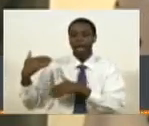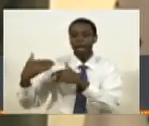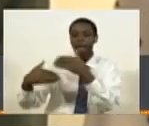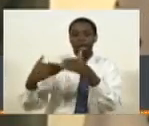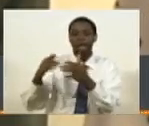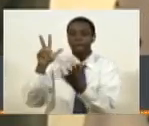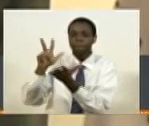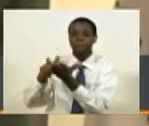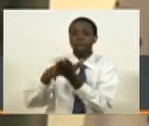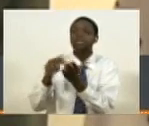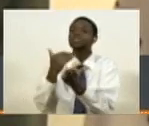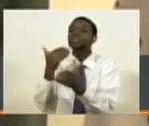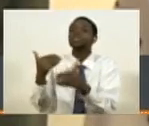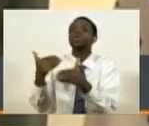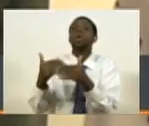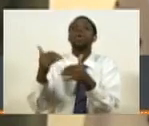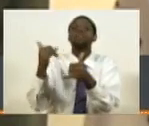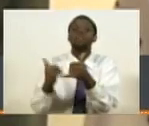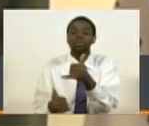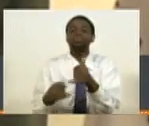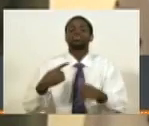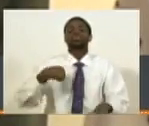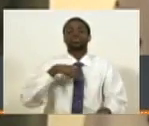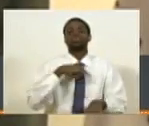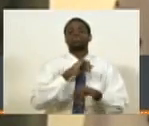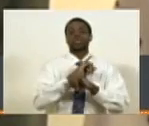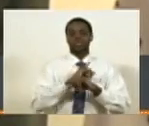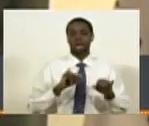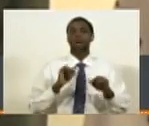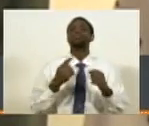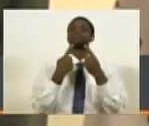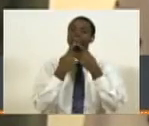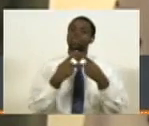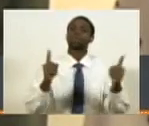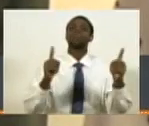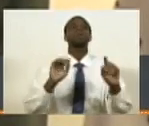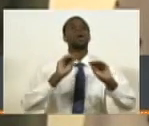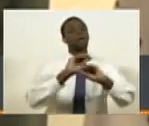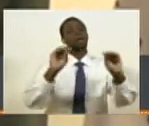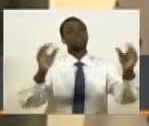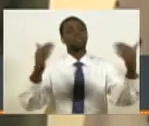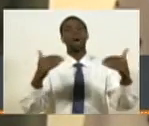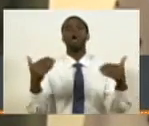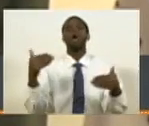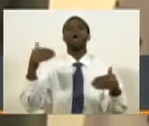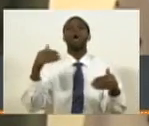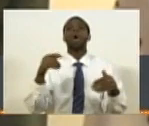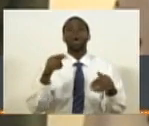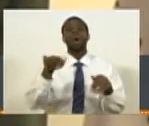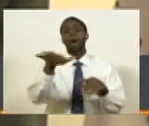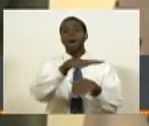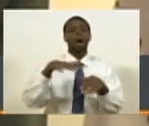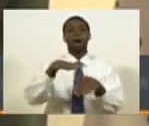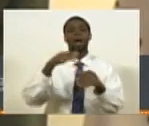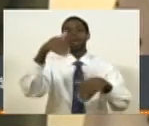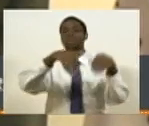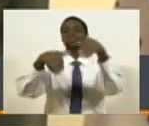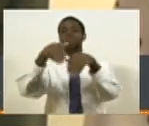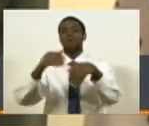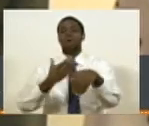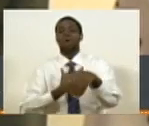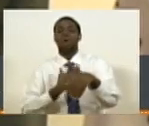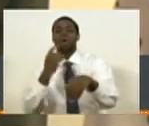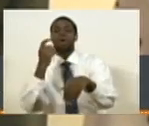de culminar, hemos decidido convocar las elecciones regionales para